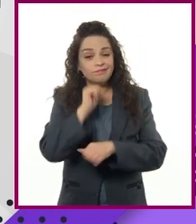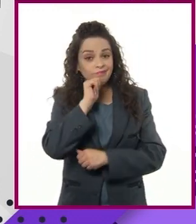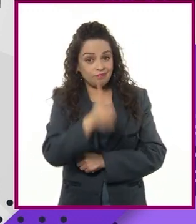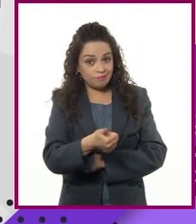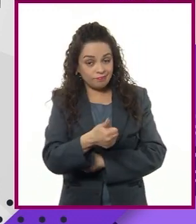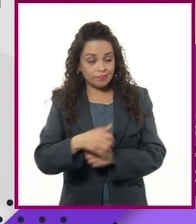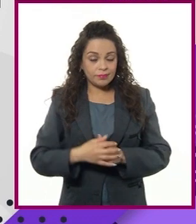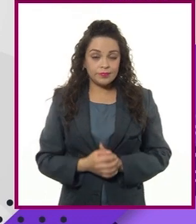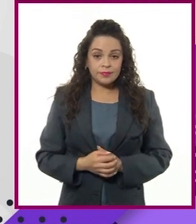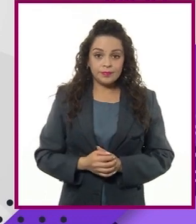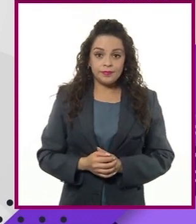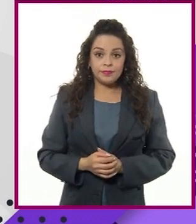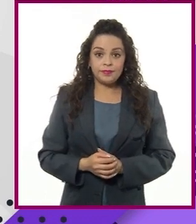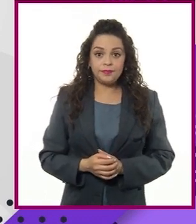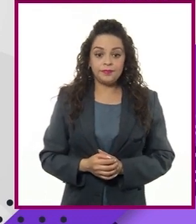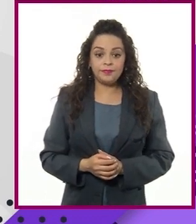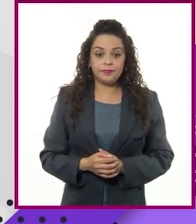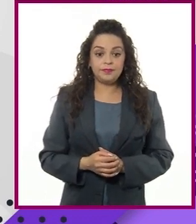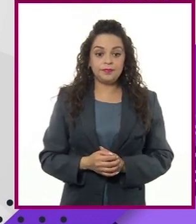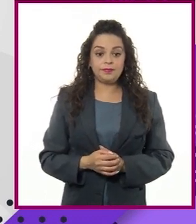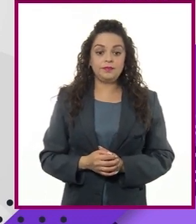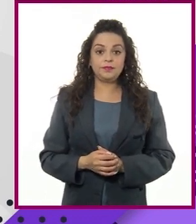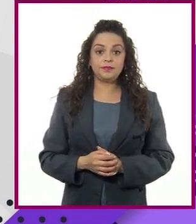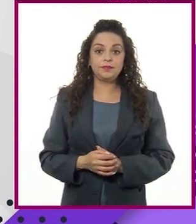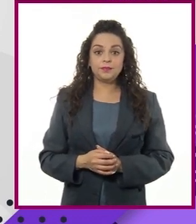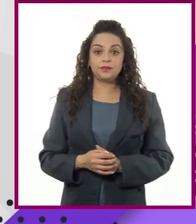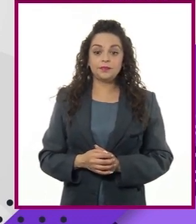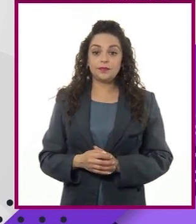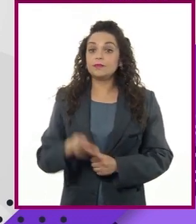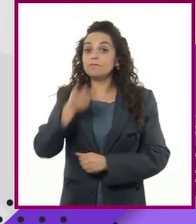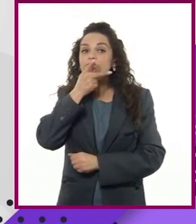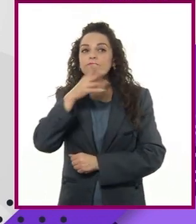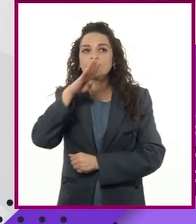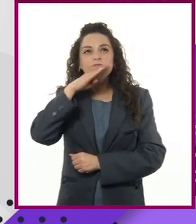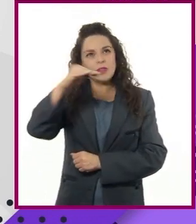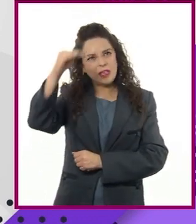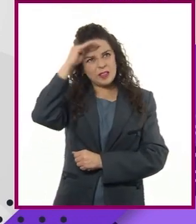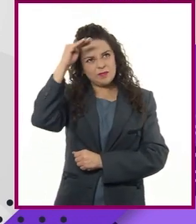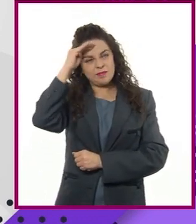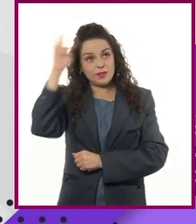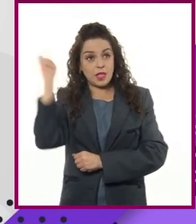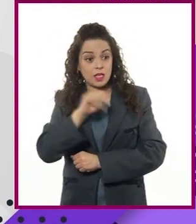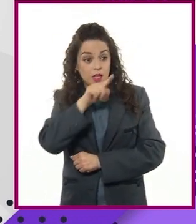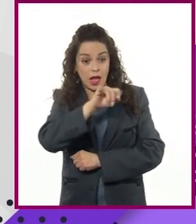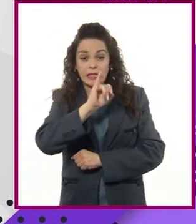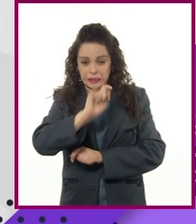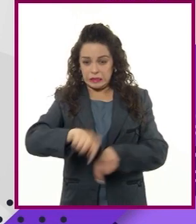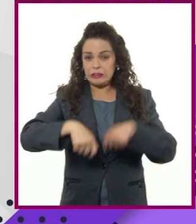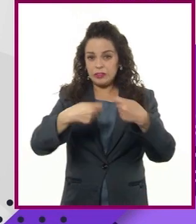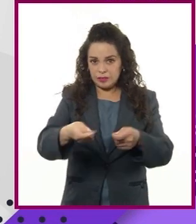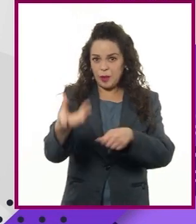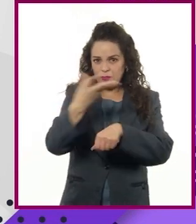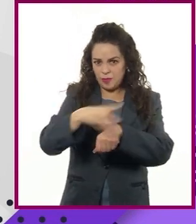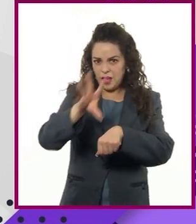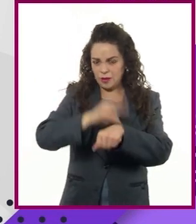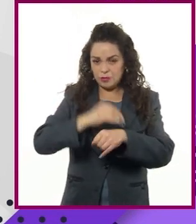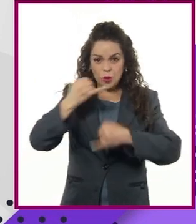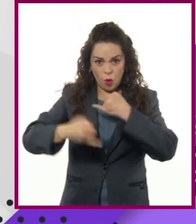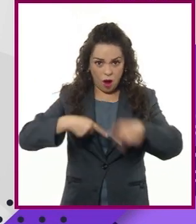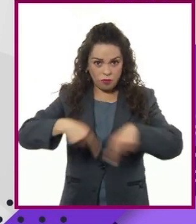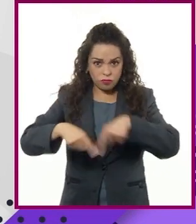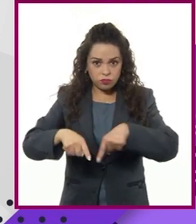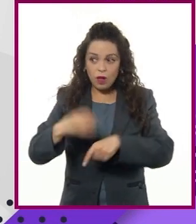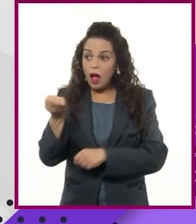sus calificaciones. Ellos piensan que si su hija ingresa al equipo de fútbol, su situación académica